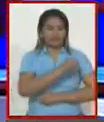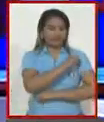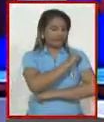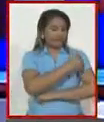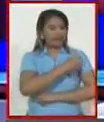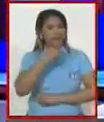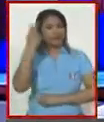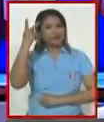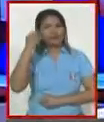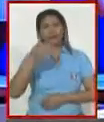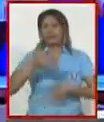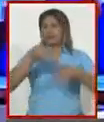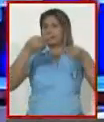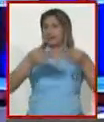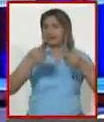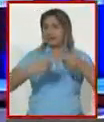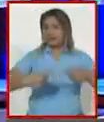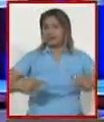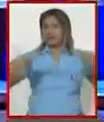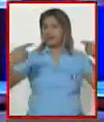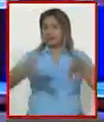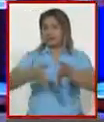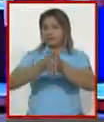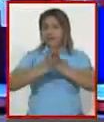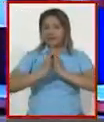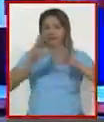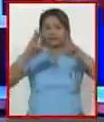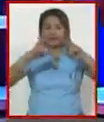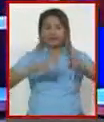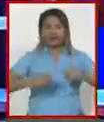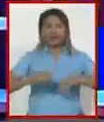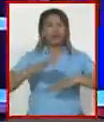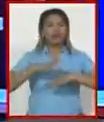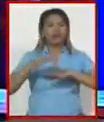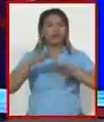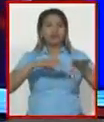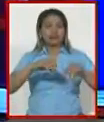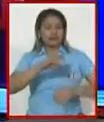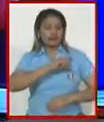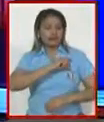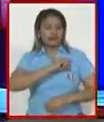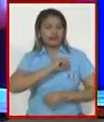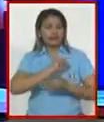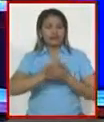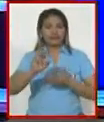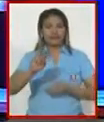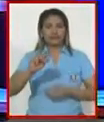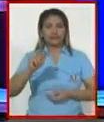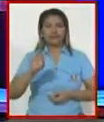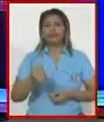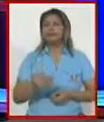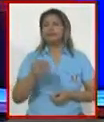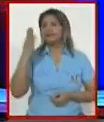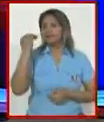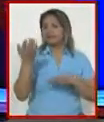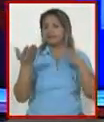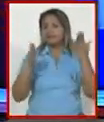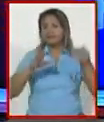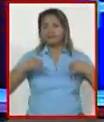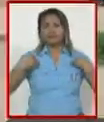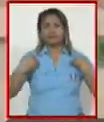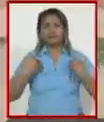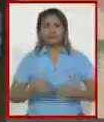Autoridades políticas del oficialismo y la oposición piden una investigación sobre el accionar de la policía en San Matías que derivó con la muerte de un joven.